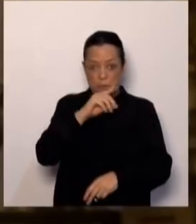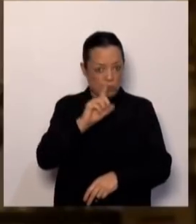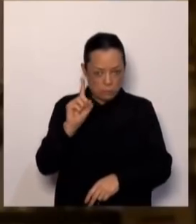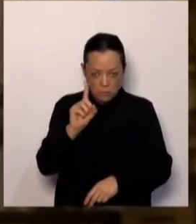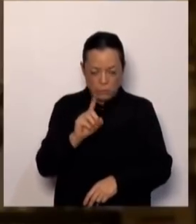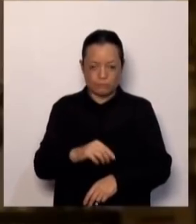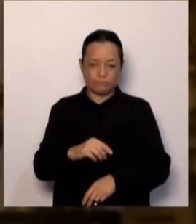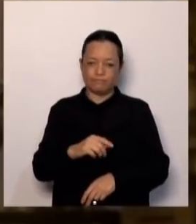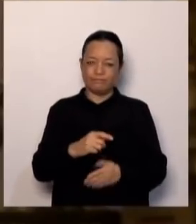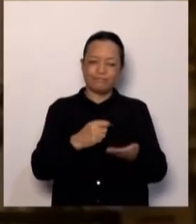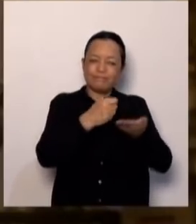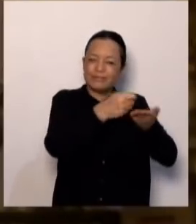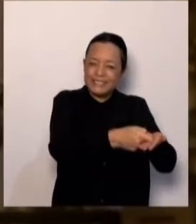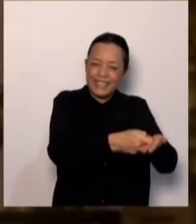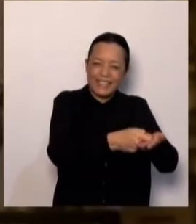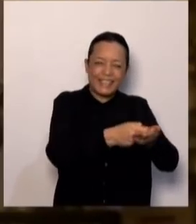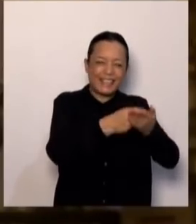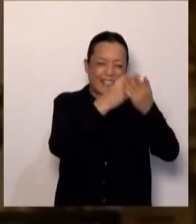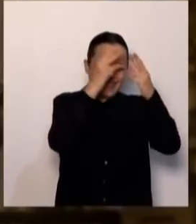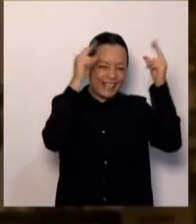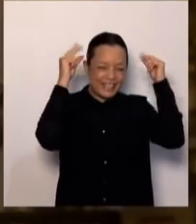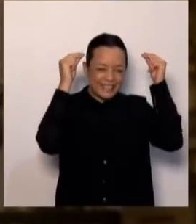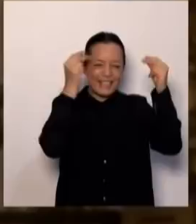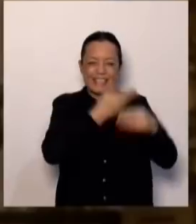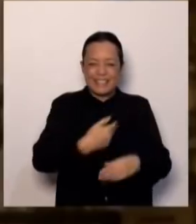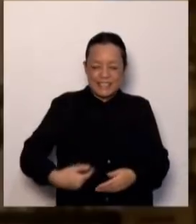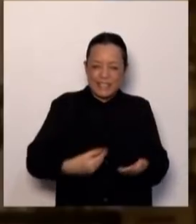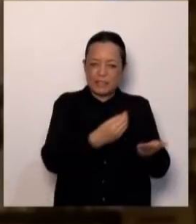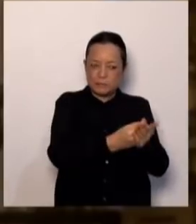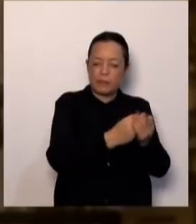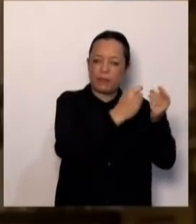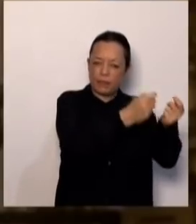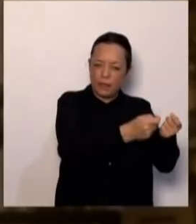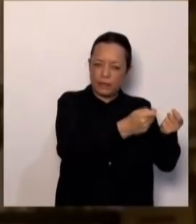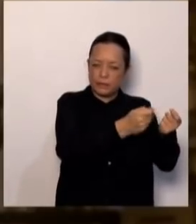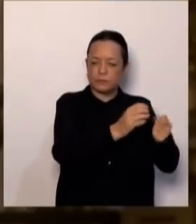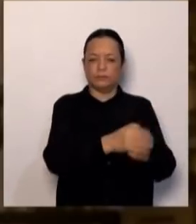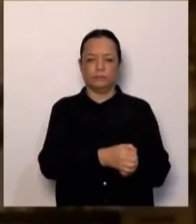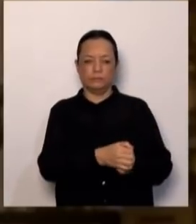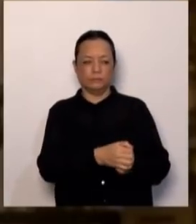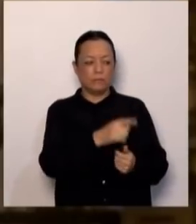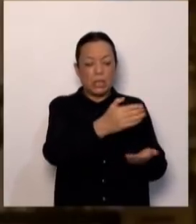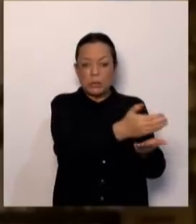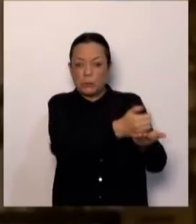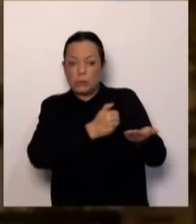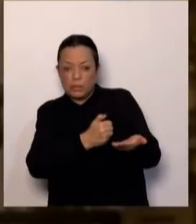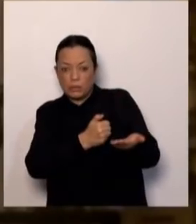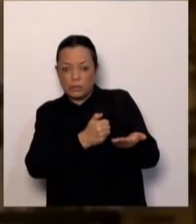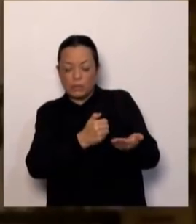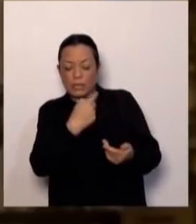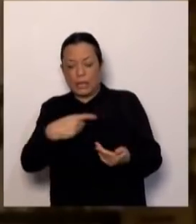Dar al César lo que es del César y a Dios lo que es de Dios, pero no quite el César lo que es de Dios.